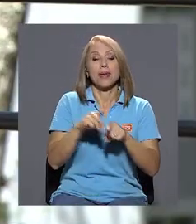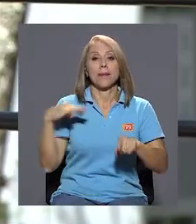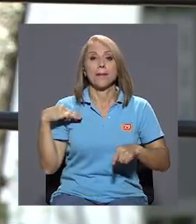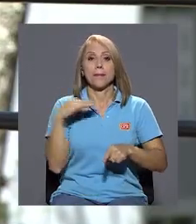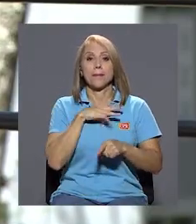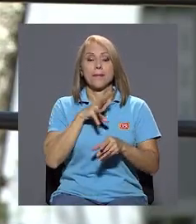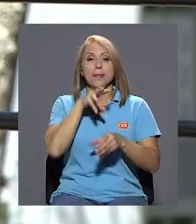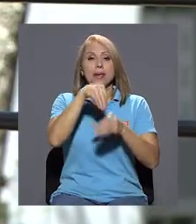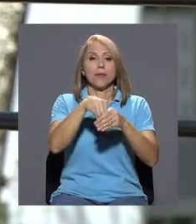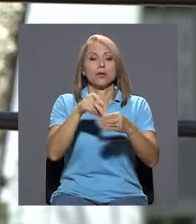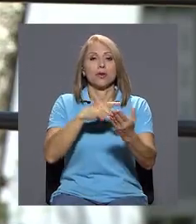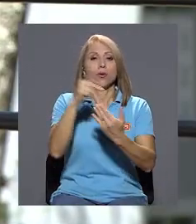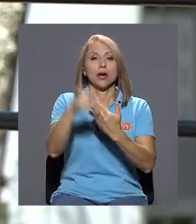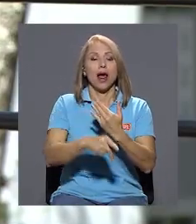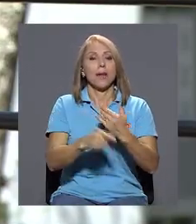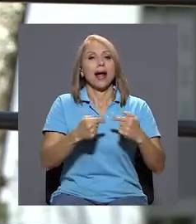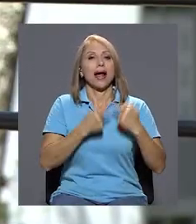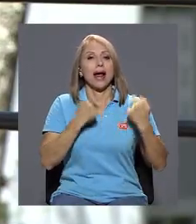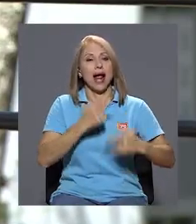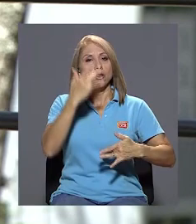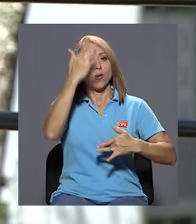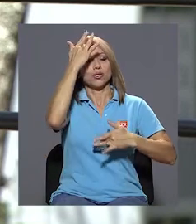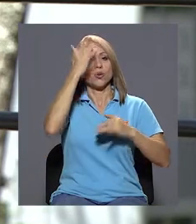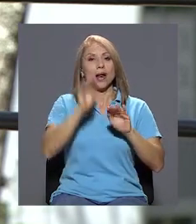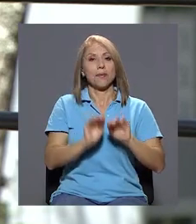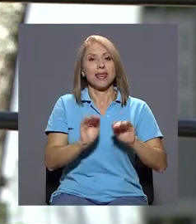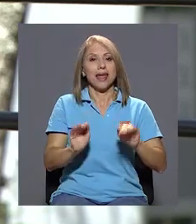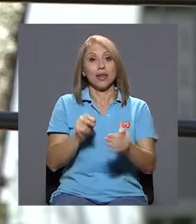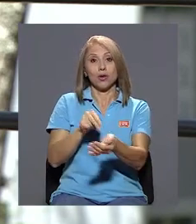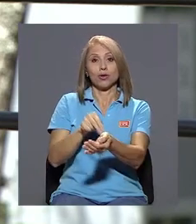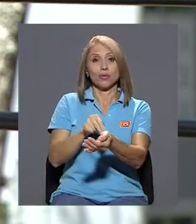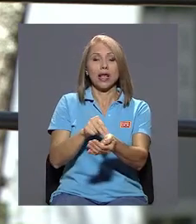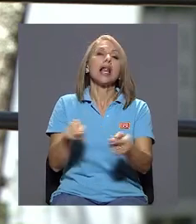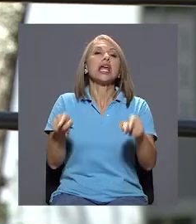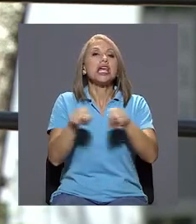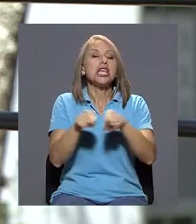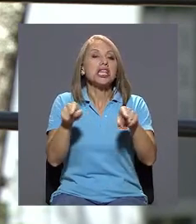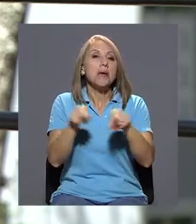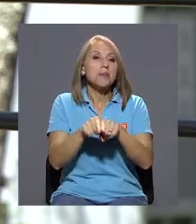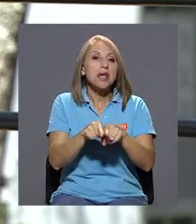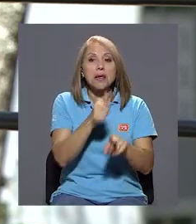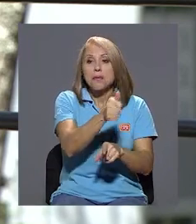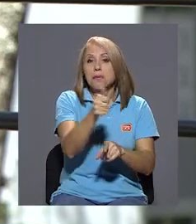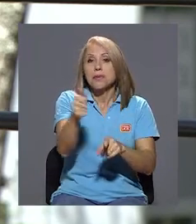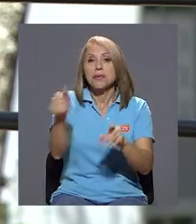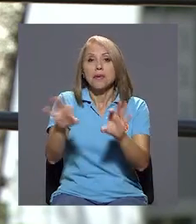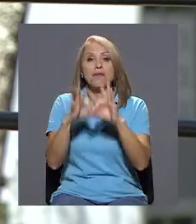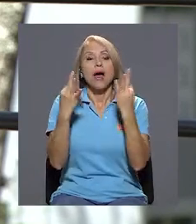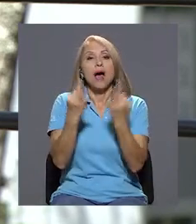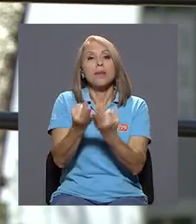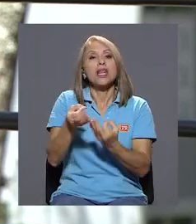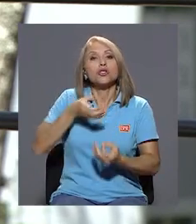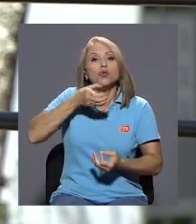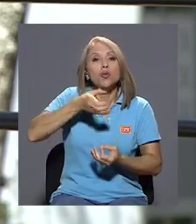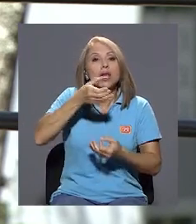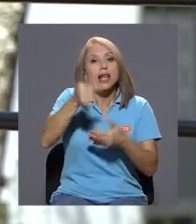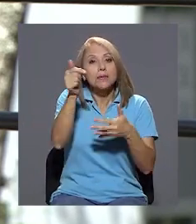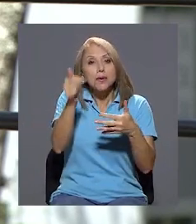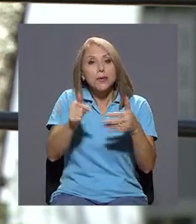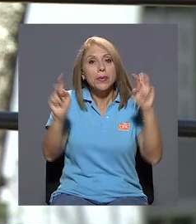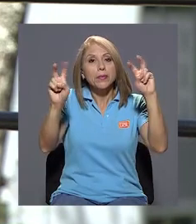los mismos miembros del programa cardiovascular pediátrico, ¿verdad? El hospital. Del hospital. Y también hemos tenido sugerencias de las mismas